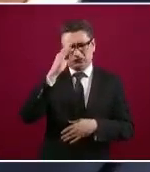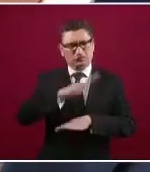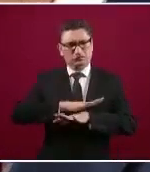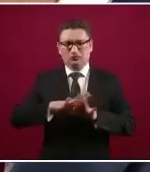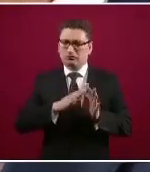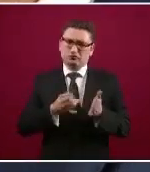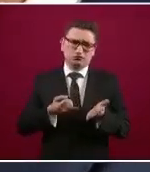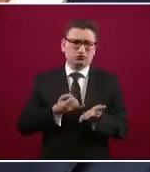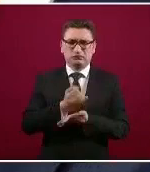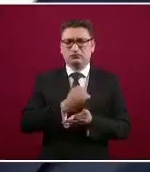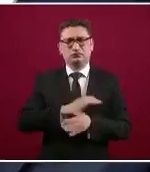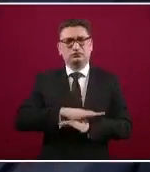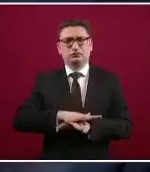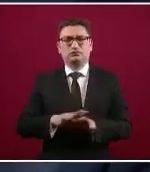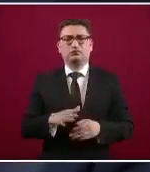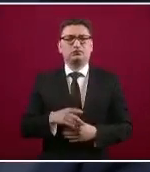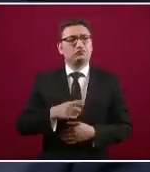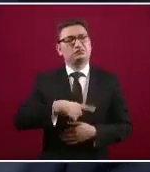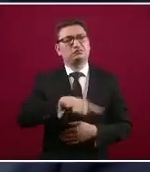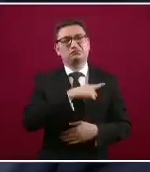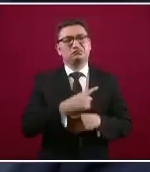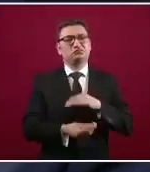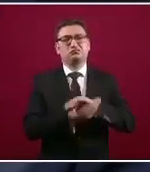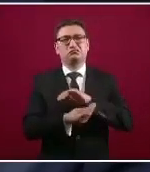nueva. No nos hacen caso,